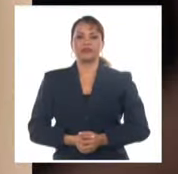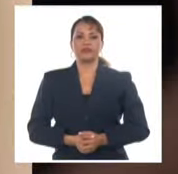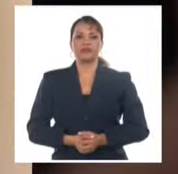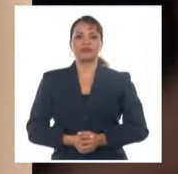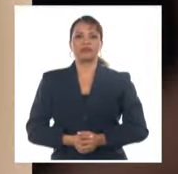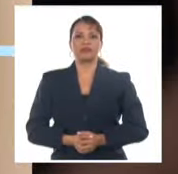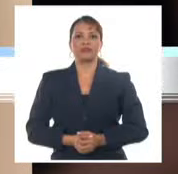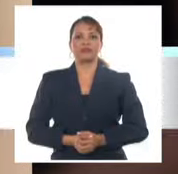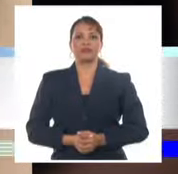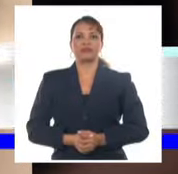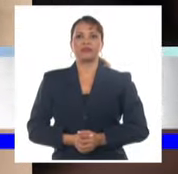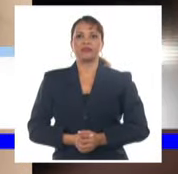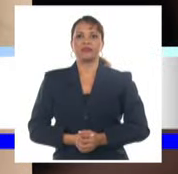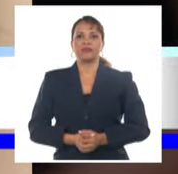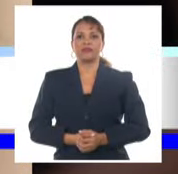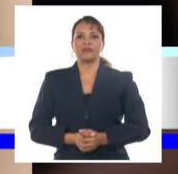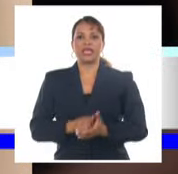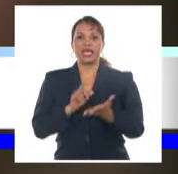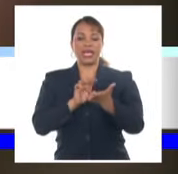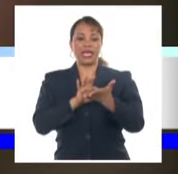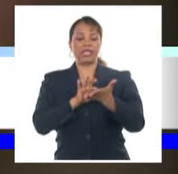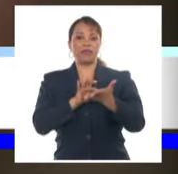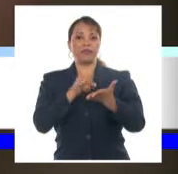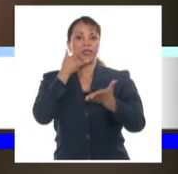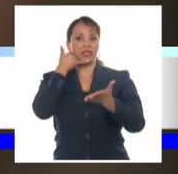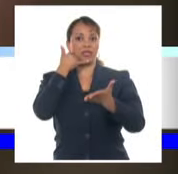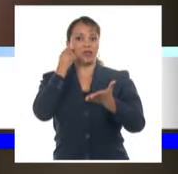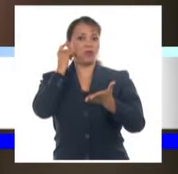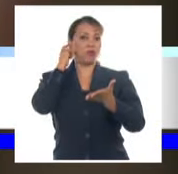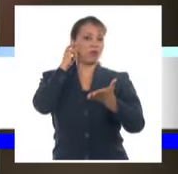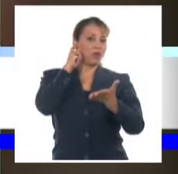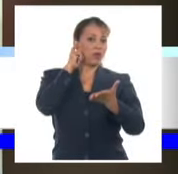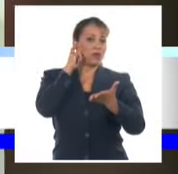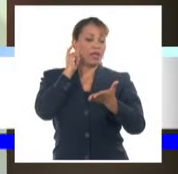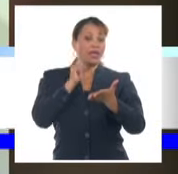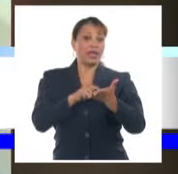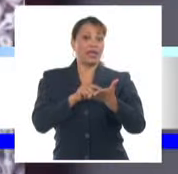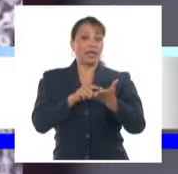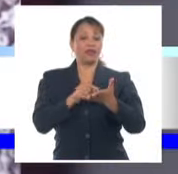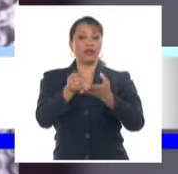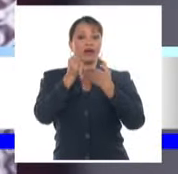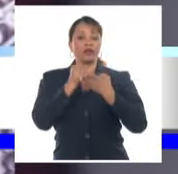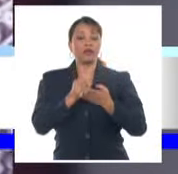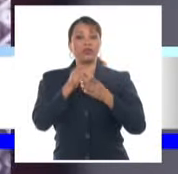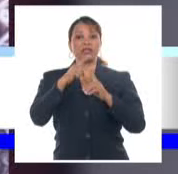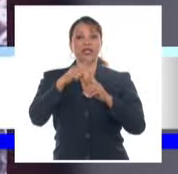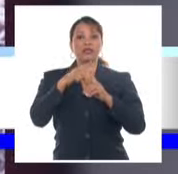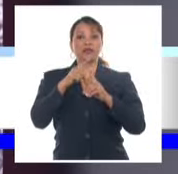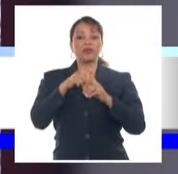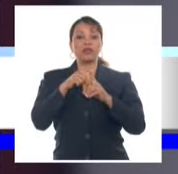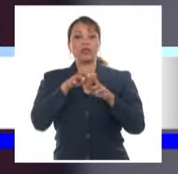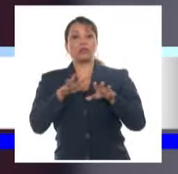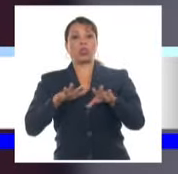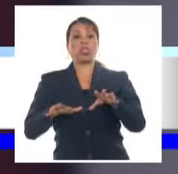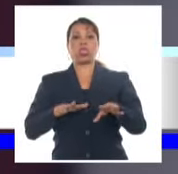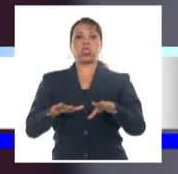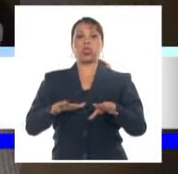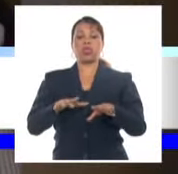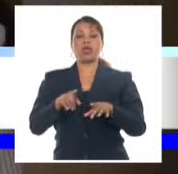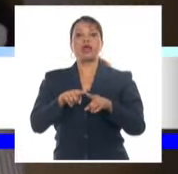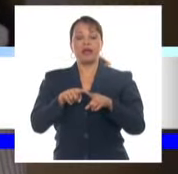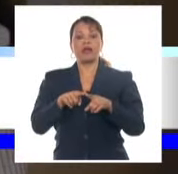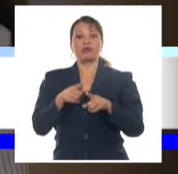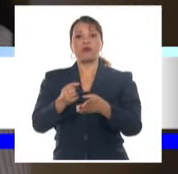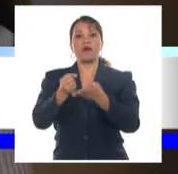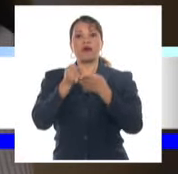emisión es un estimulador eléctrico que deviene alternativa terapéutica para el tratamiento de la epilepsia farmacorresistente